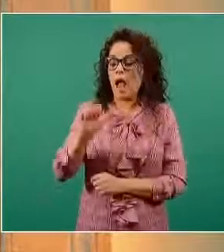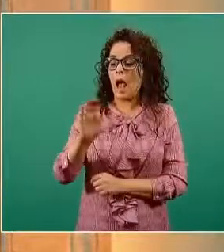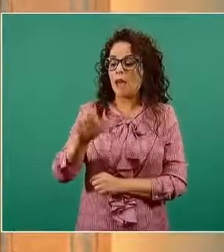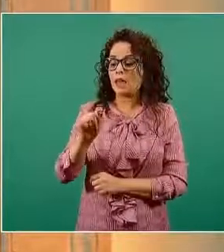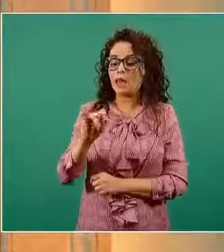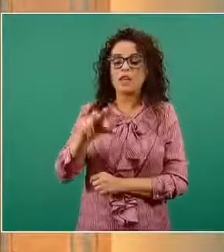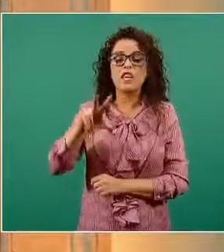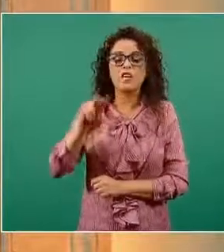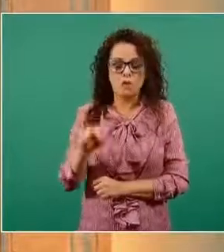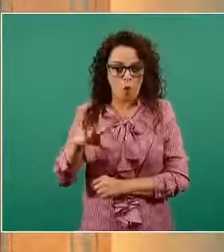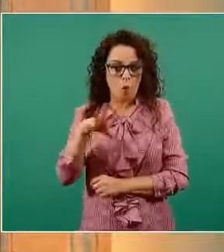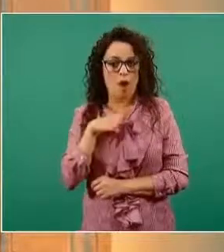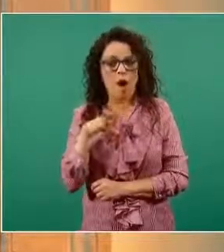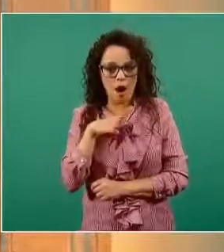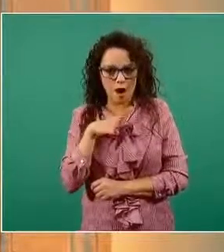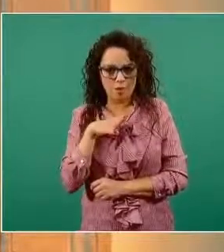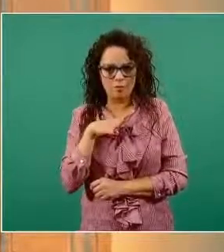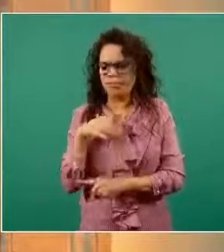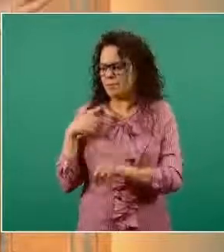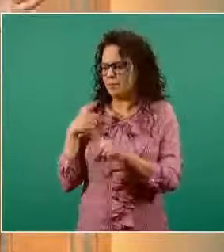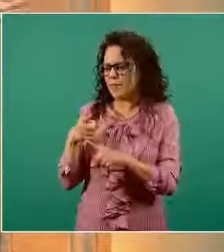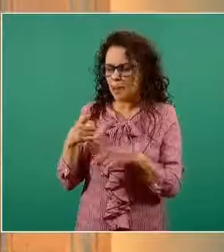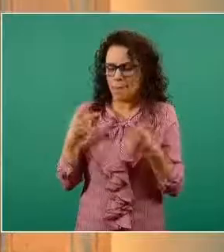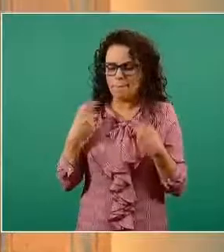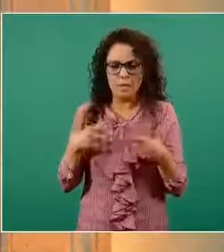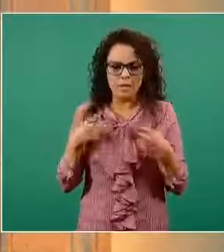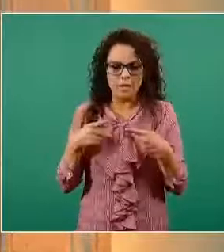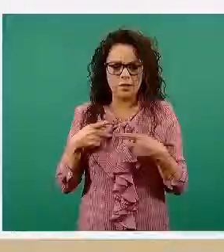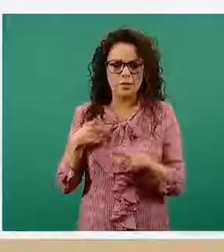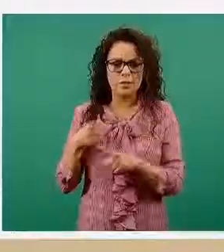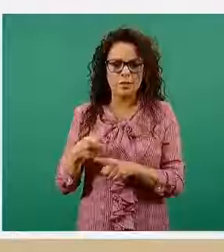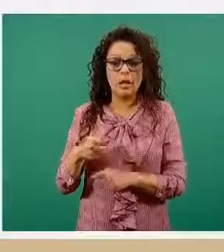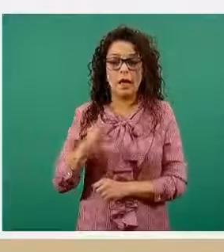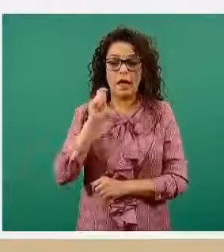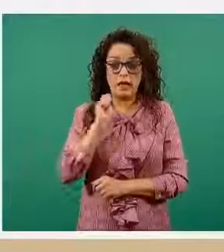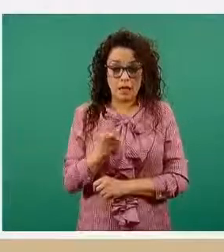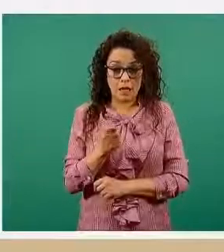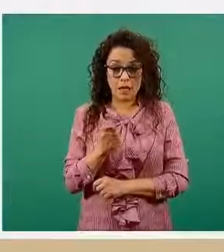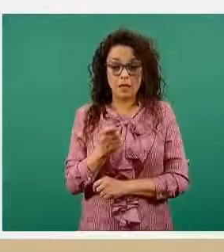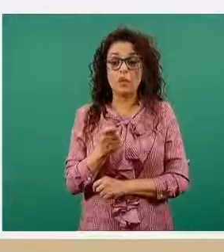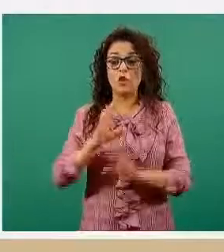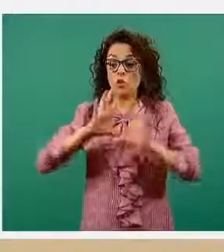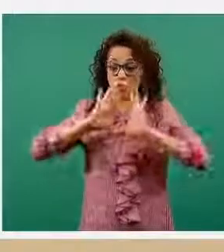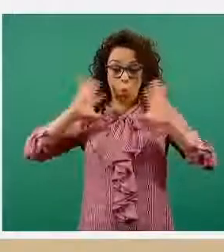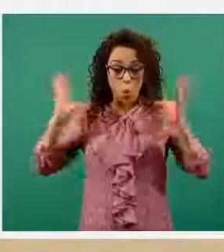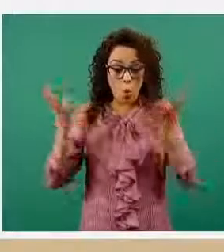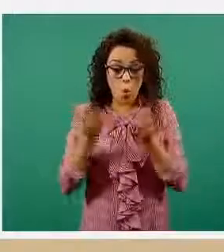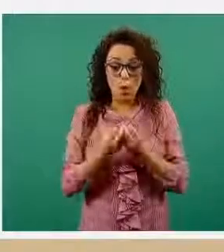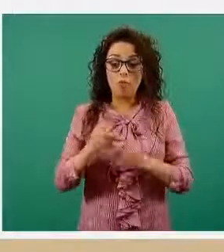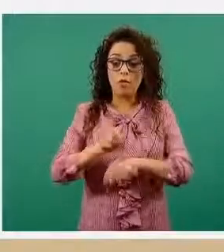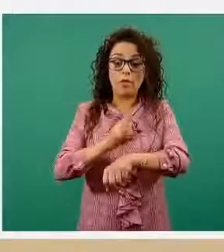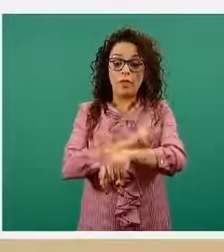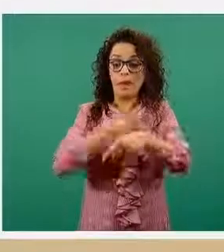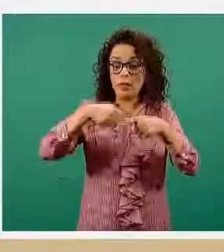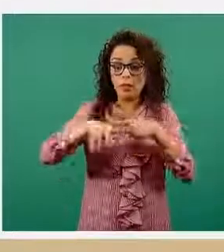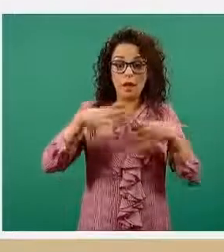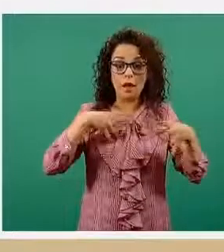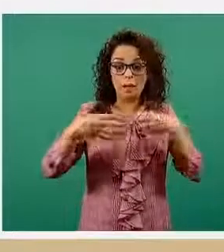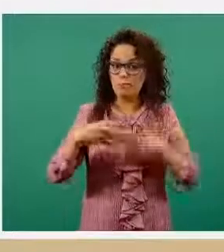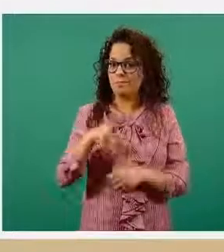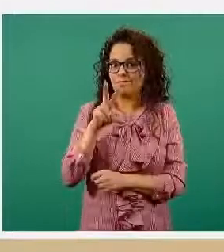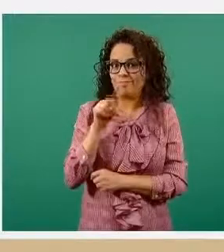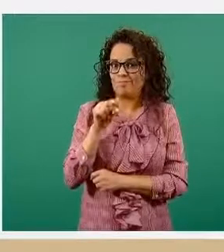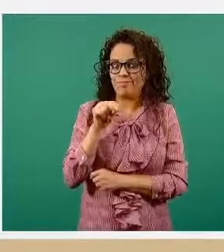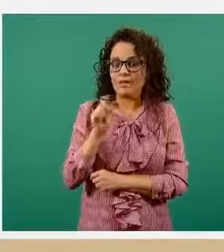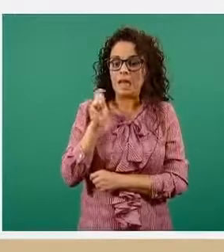decir, las personas que ya no forman parte tanto del histórico de la epidemia en México, sino forman parte de la